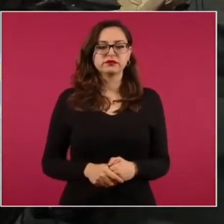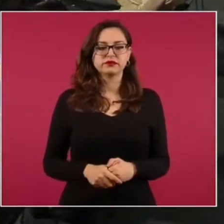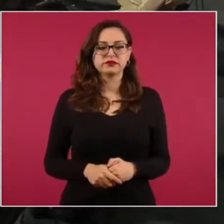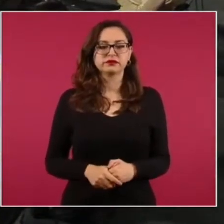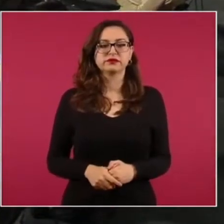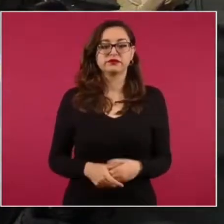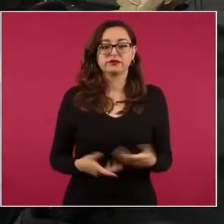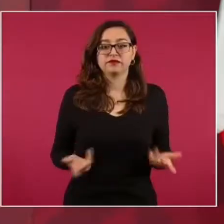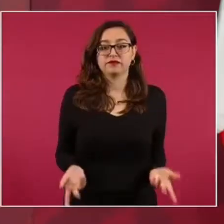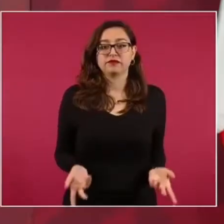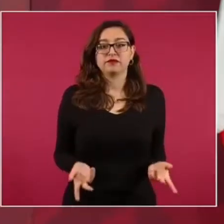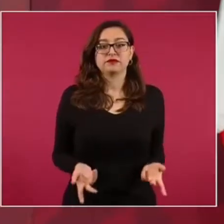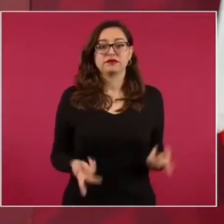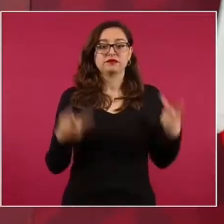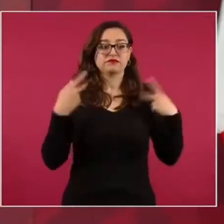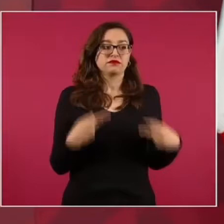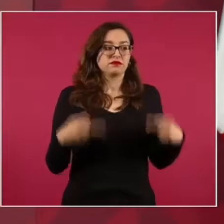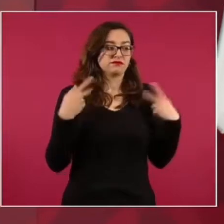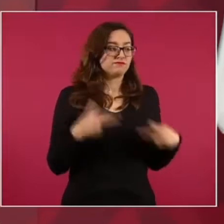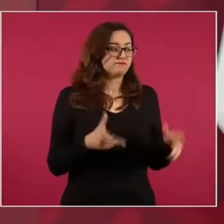se asesinó a personas.